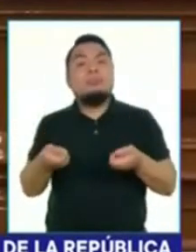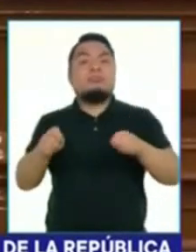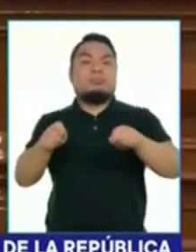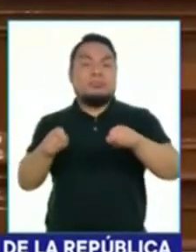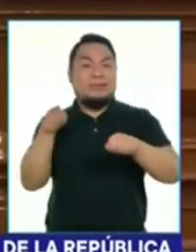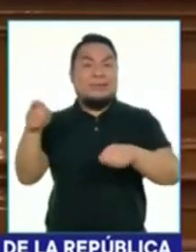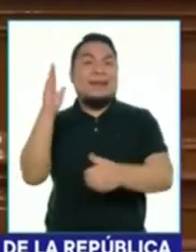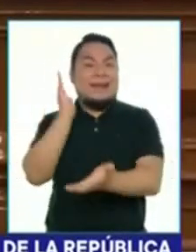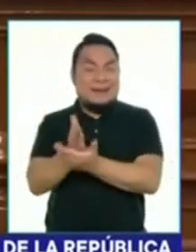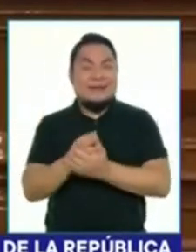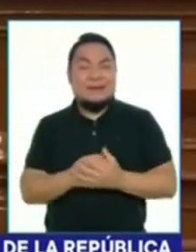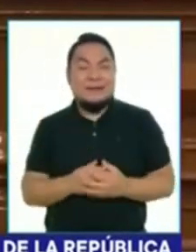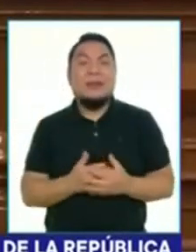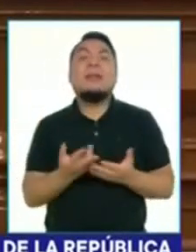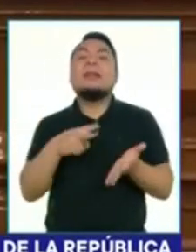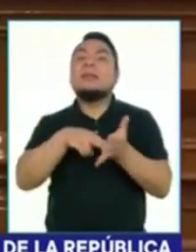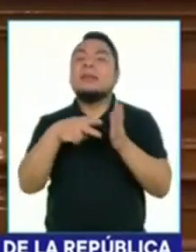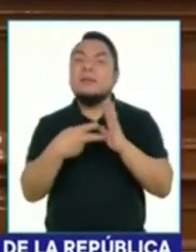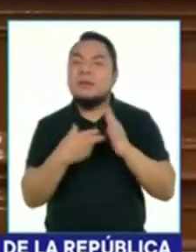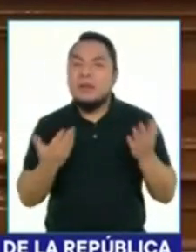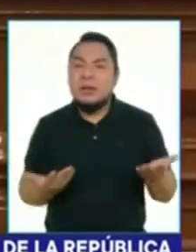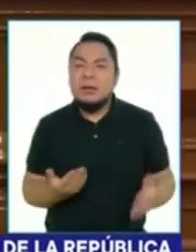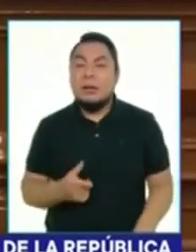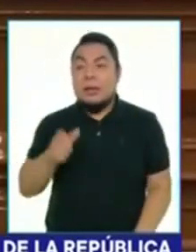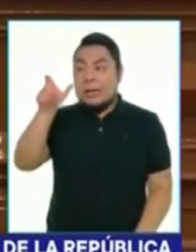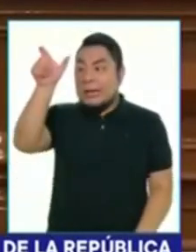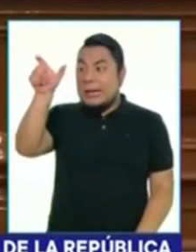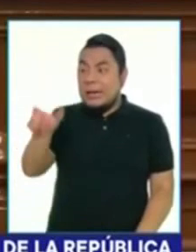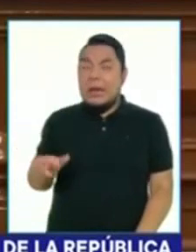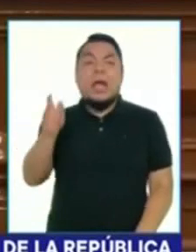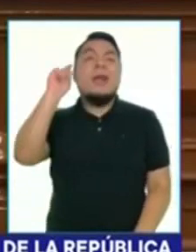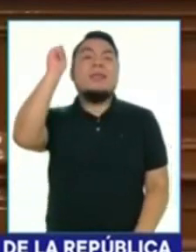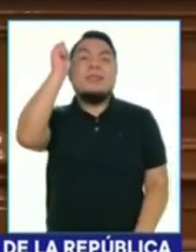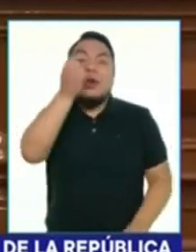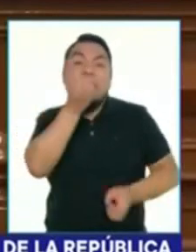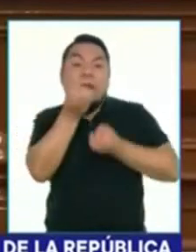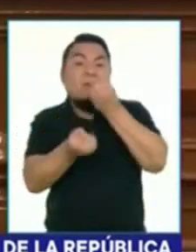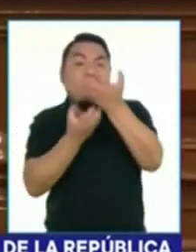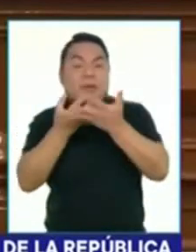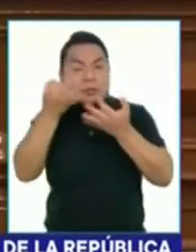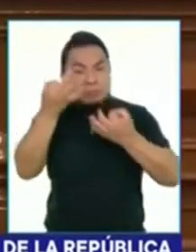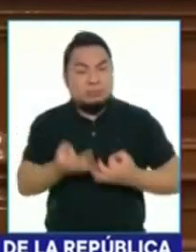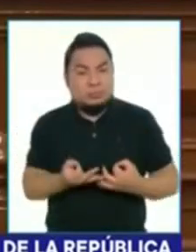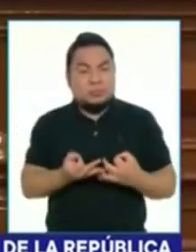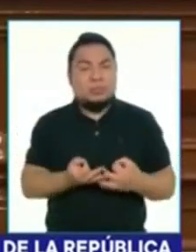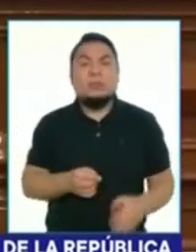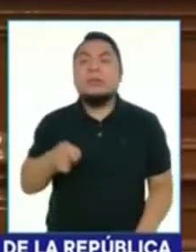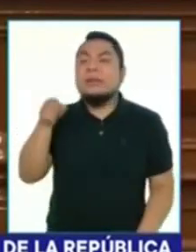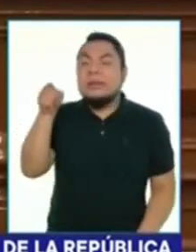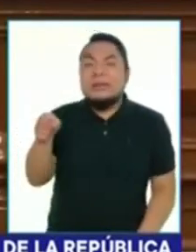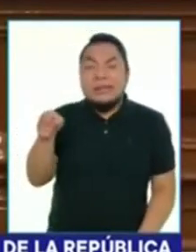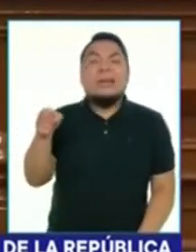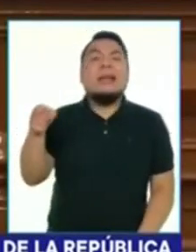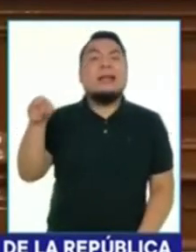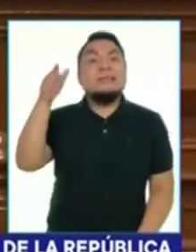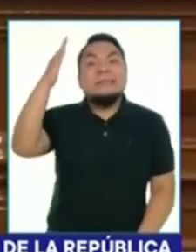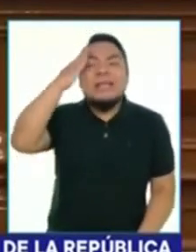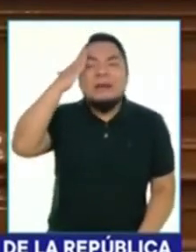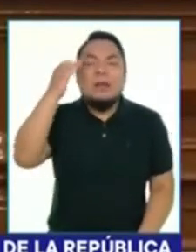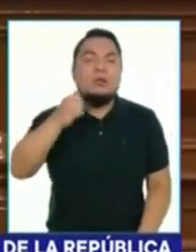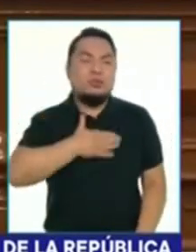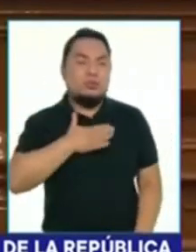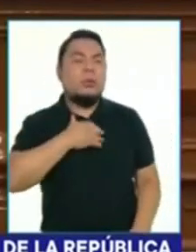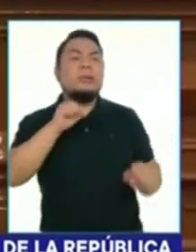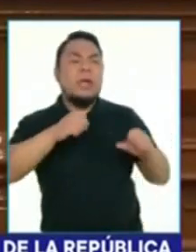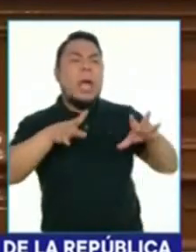de la ejecución. Es decir, un colaborador eficaz es alguien que ha delinquido y